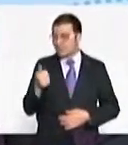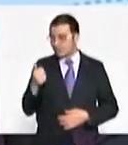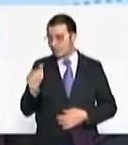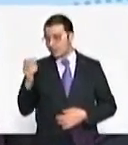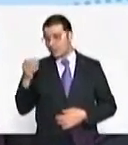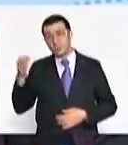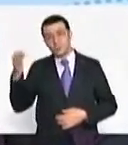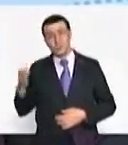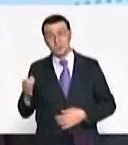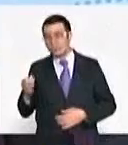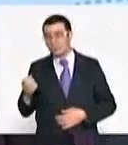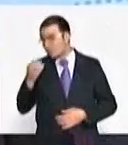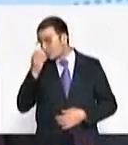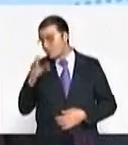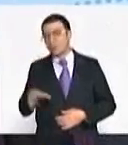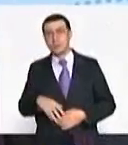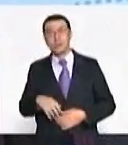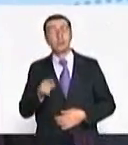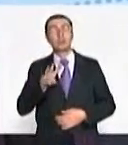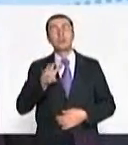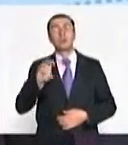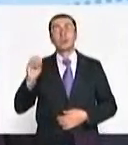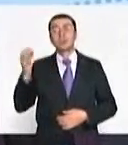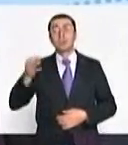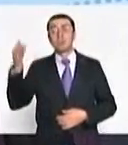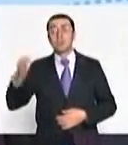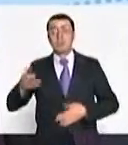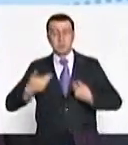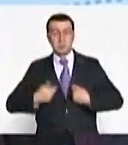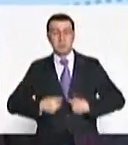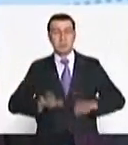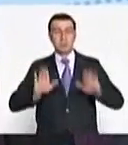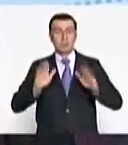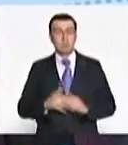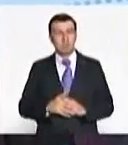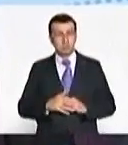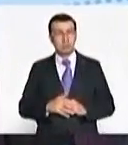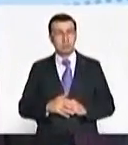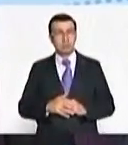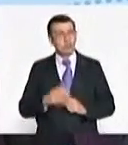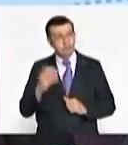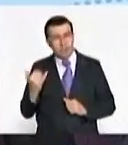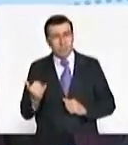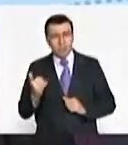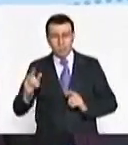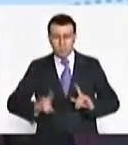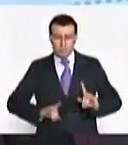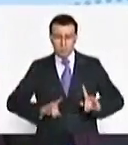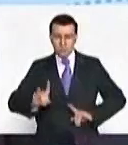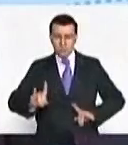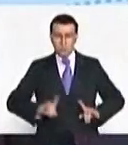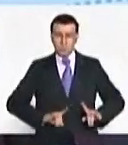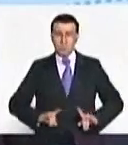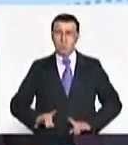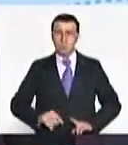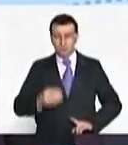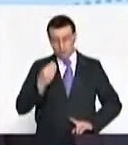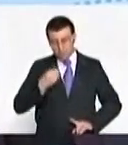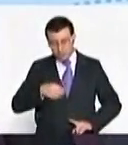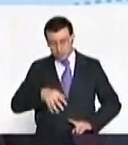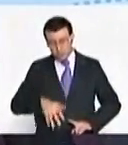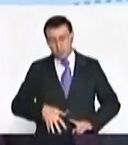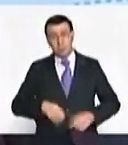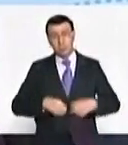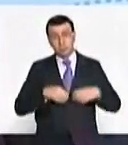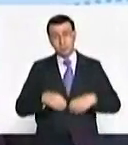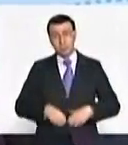para lo que se utiliza y el 90% se excreta. ¿Por qué? Porque para que la vitamina C sea absorbida y pase de su intestino a